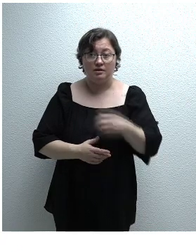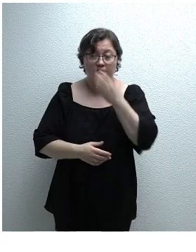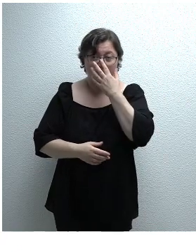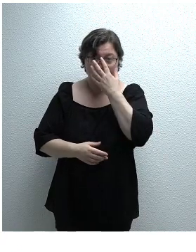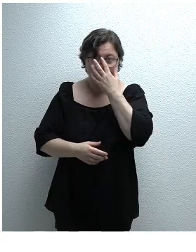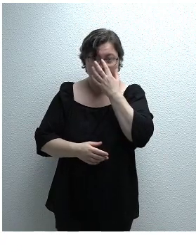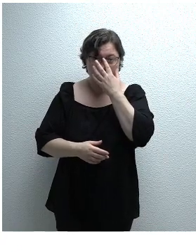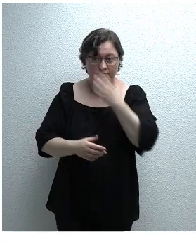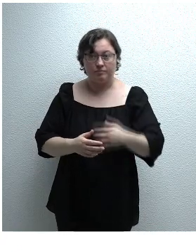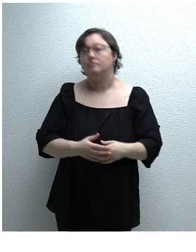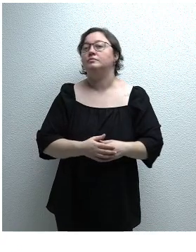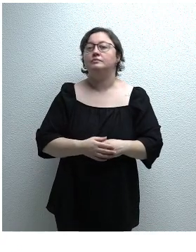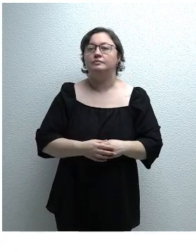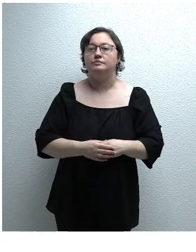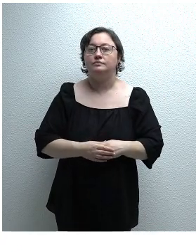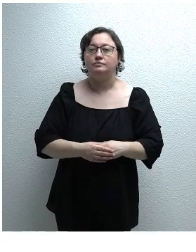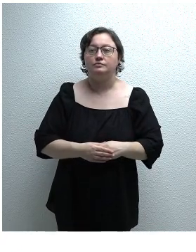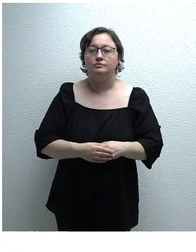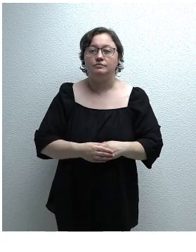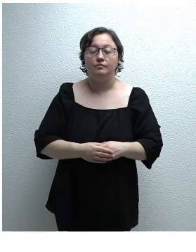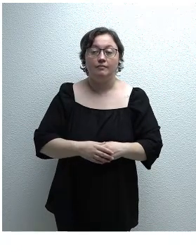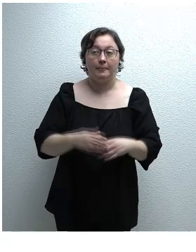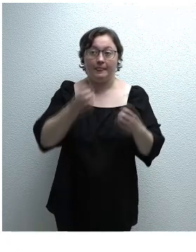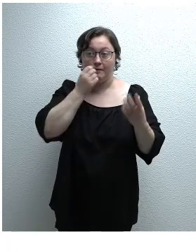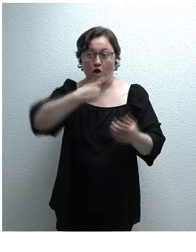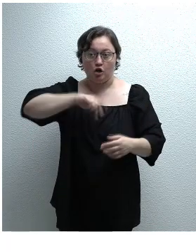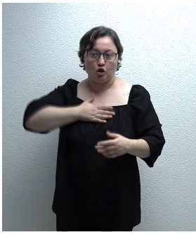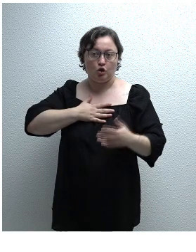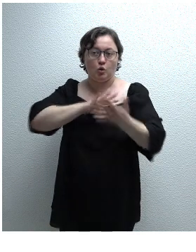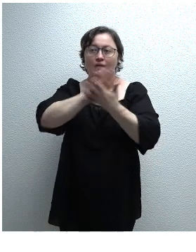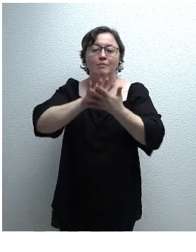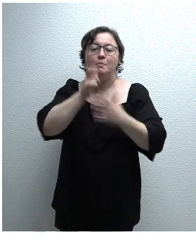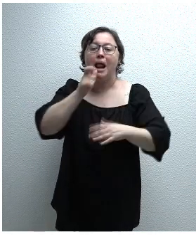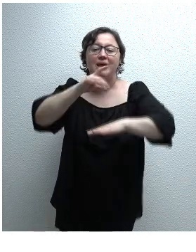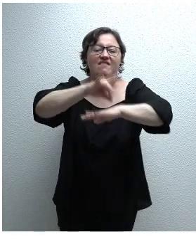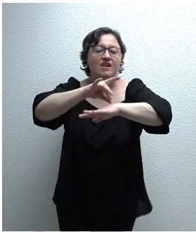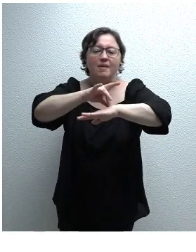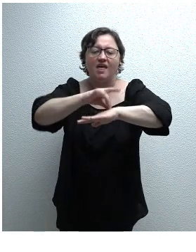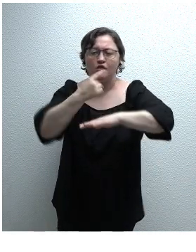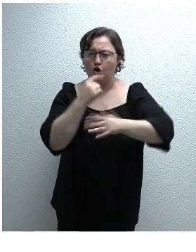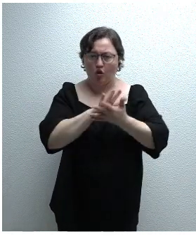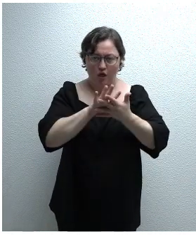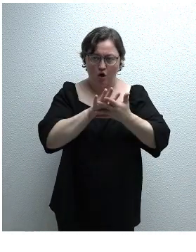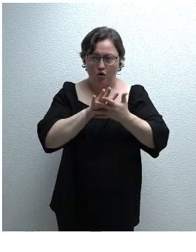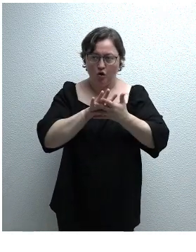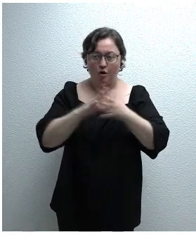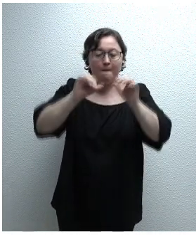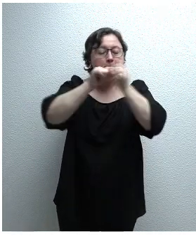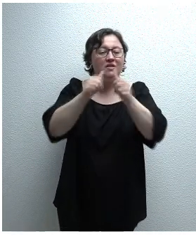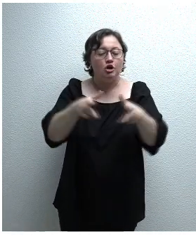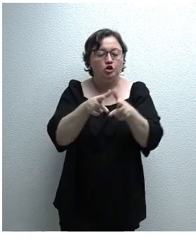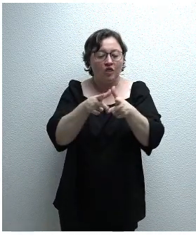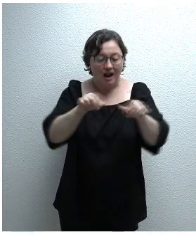Bueno, ante todo, nosotros no hablamos de enfermedad. Desde la implantación del modelo